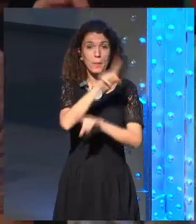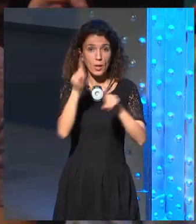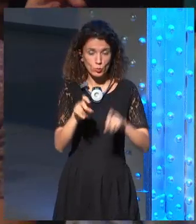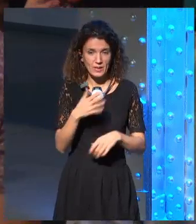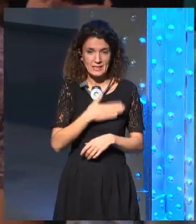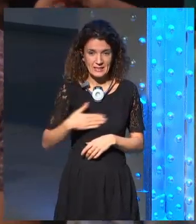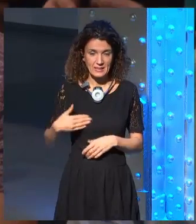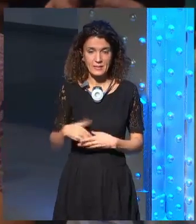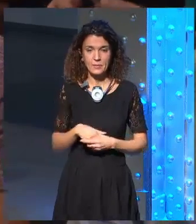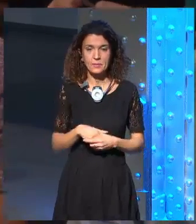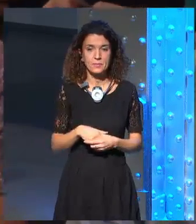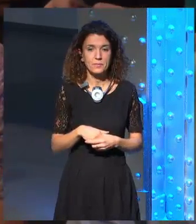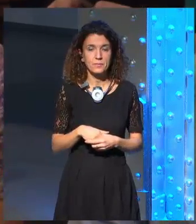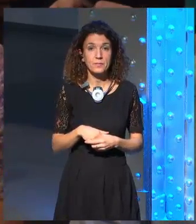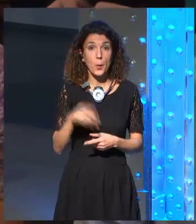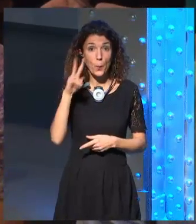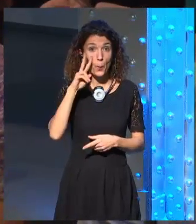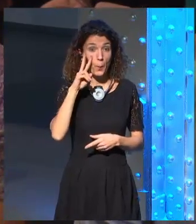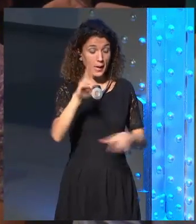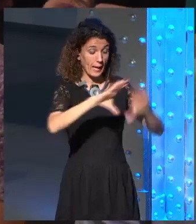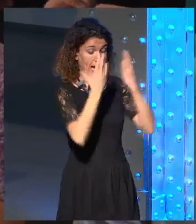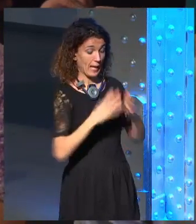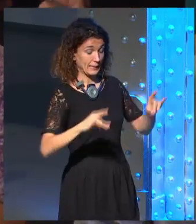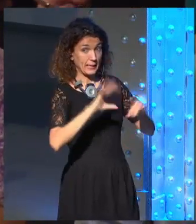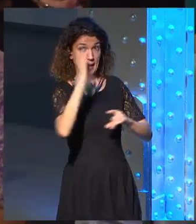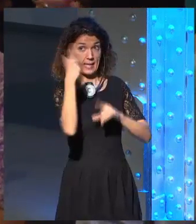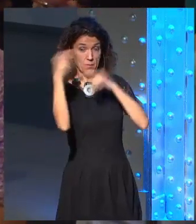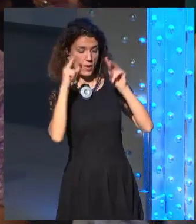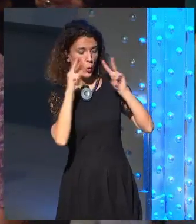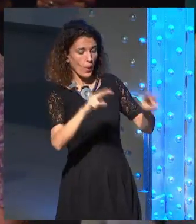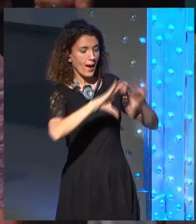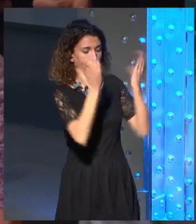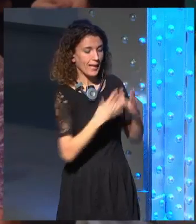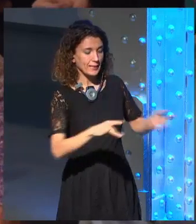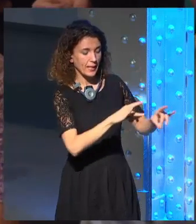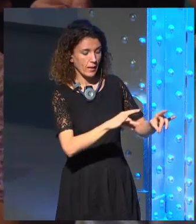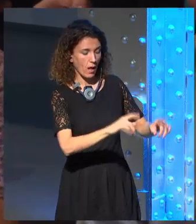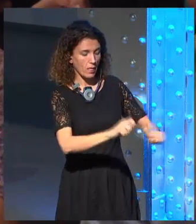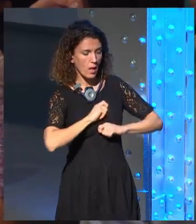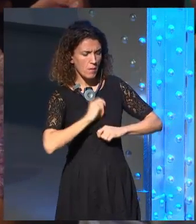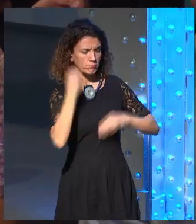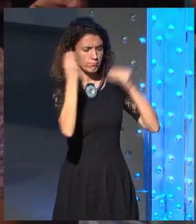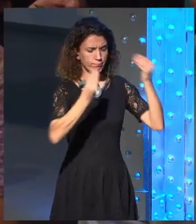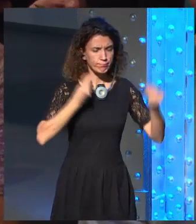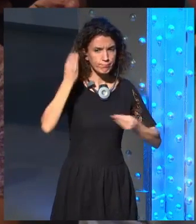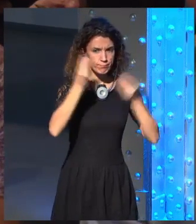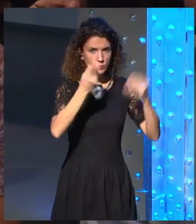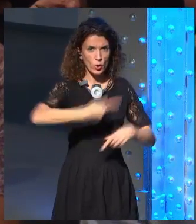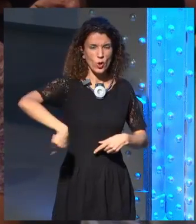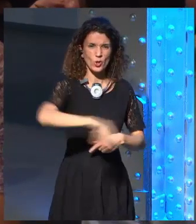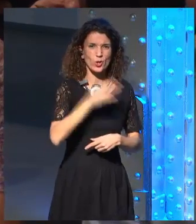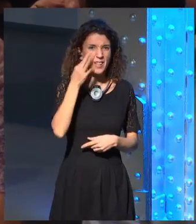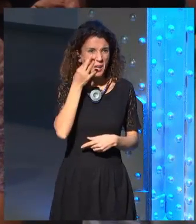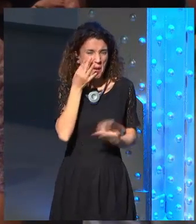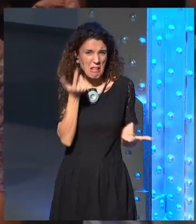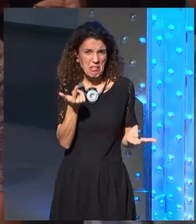preguntarte, que ver la Tierra desde el espacio te ha hecho pensar que somos